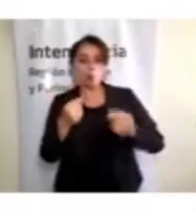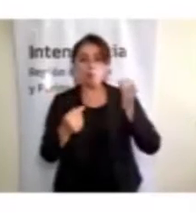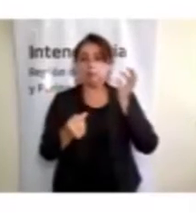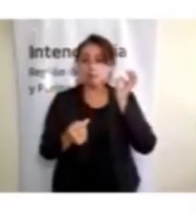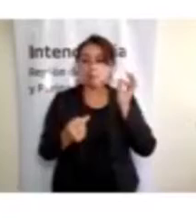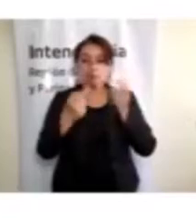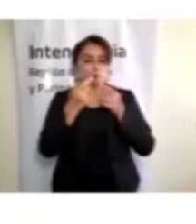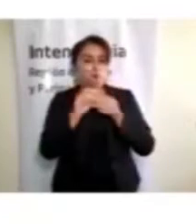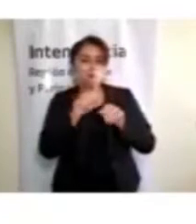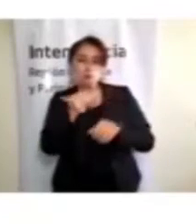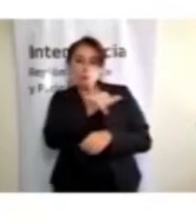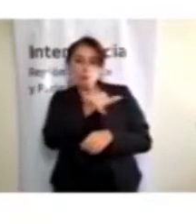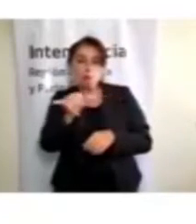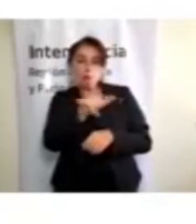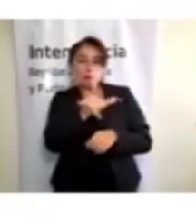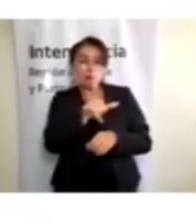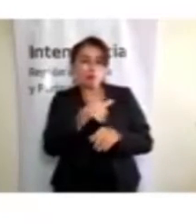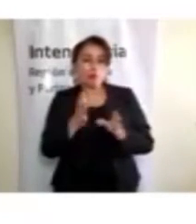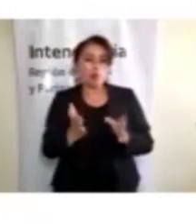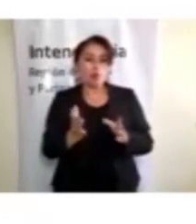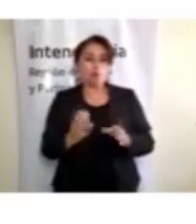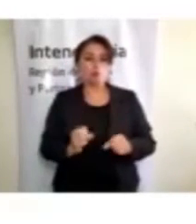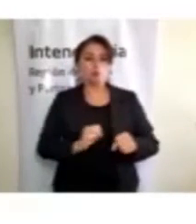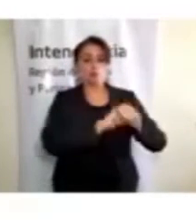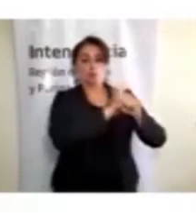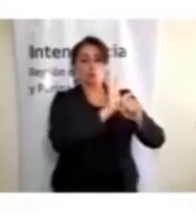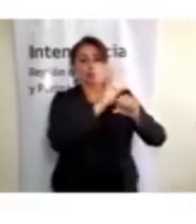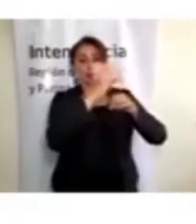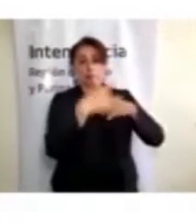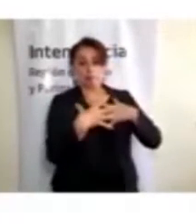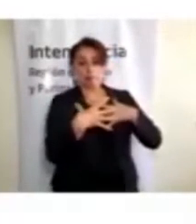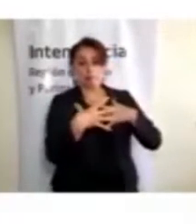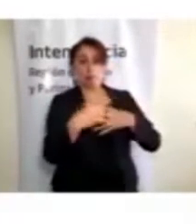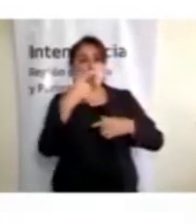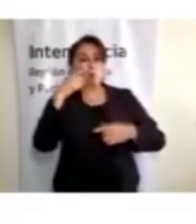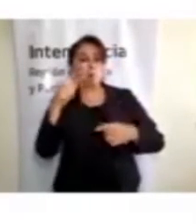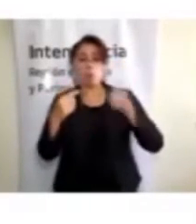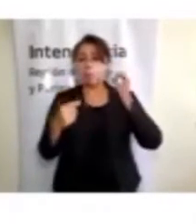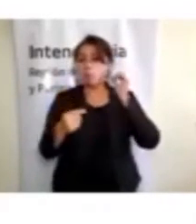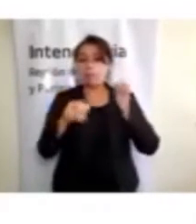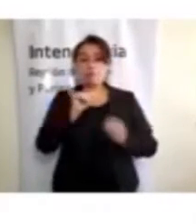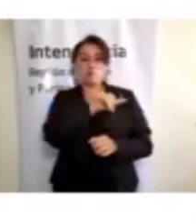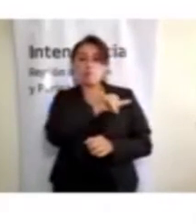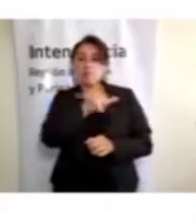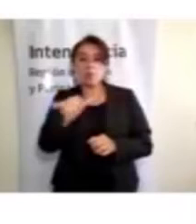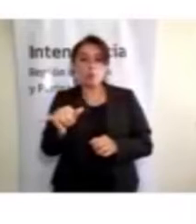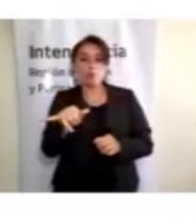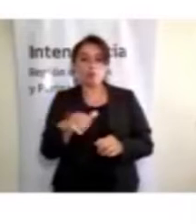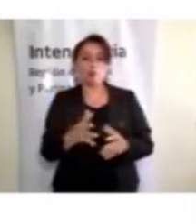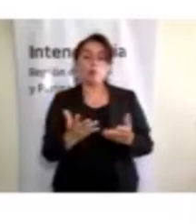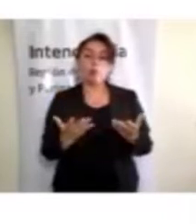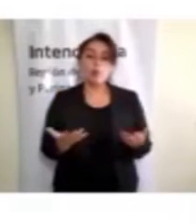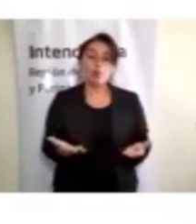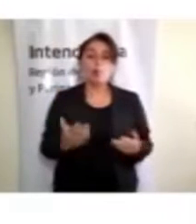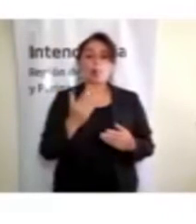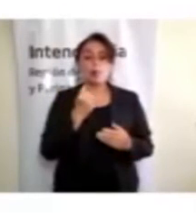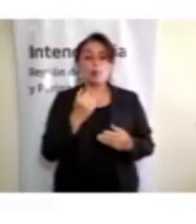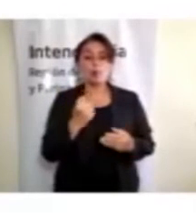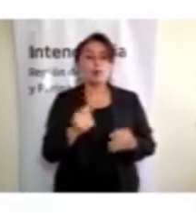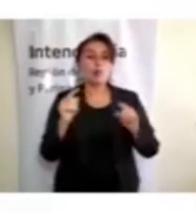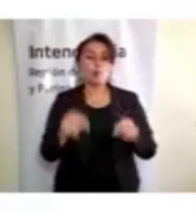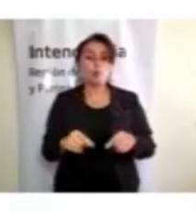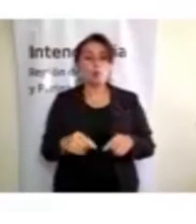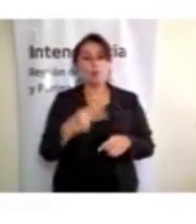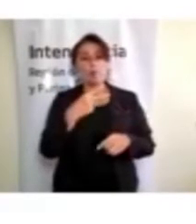diferenciación. Este virus es contagioso tanto para hombres, para mujeres, en la misma proporción casi. Además, no